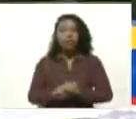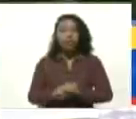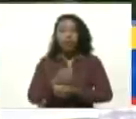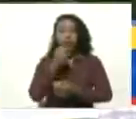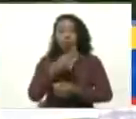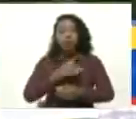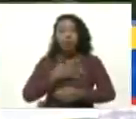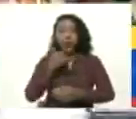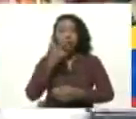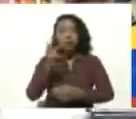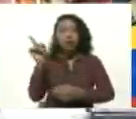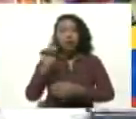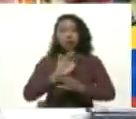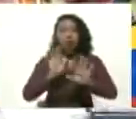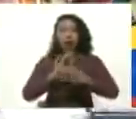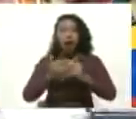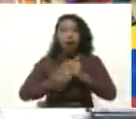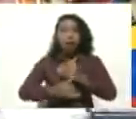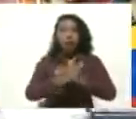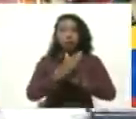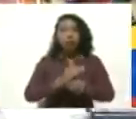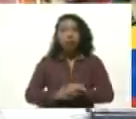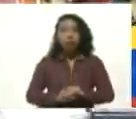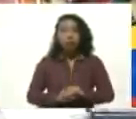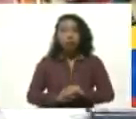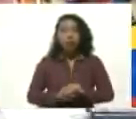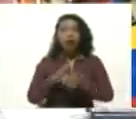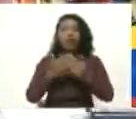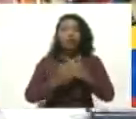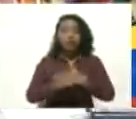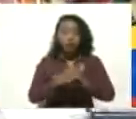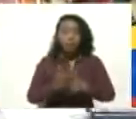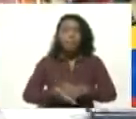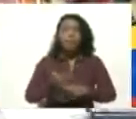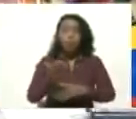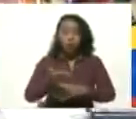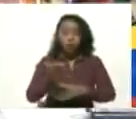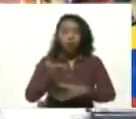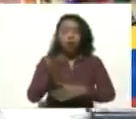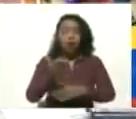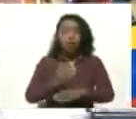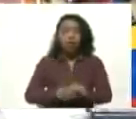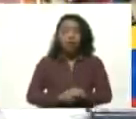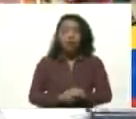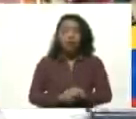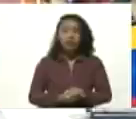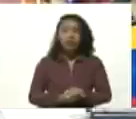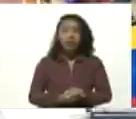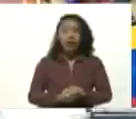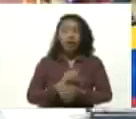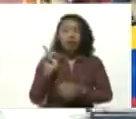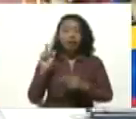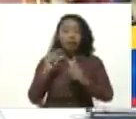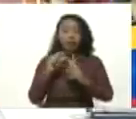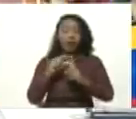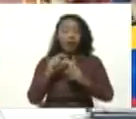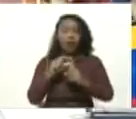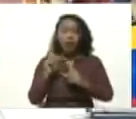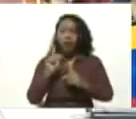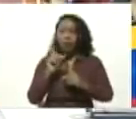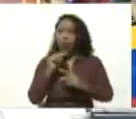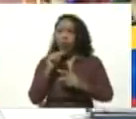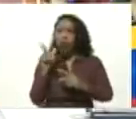podemos decir que ya hemos avanzado, avanzamos importantemente. Esa palabra no existe.